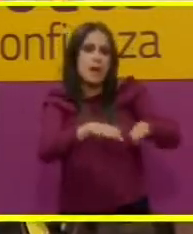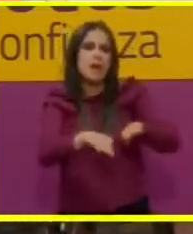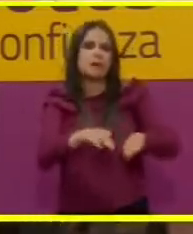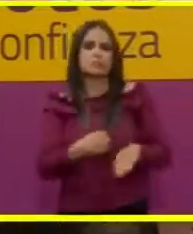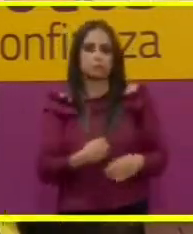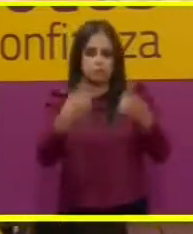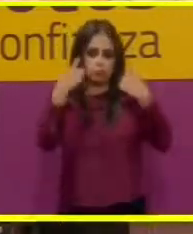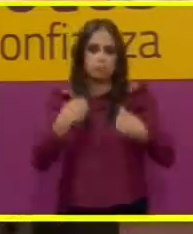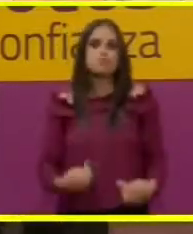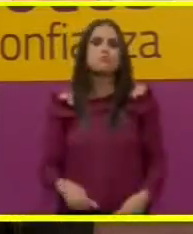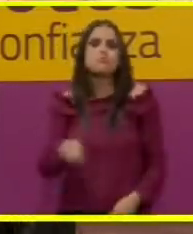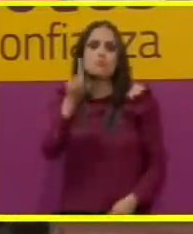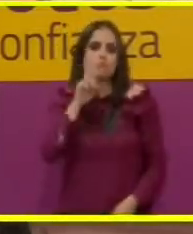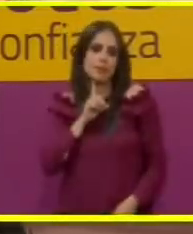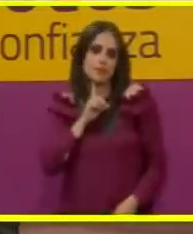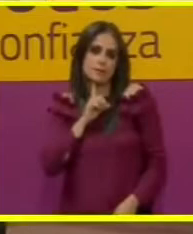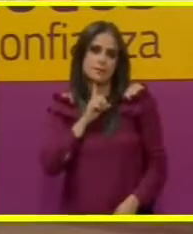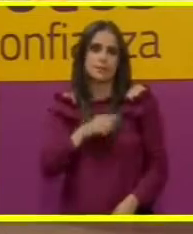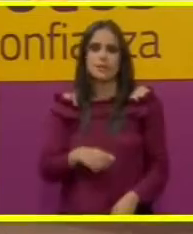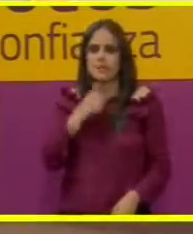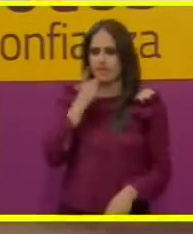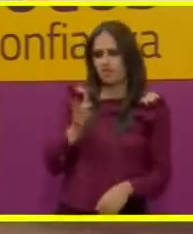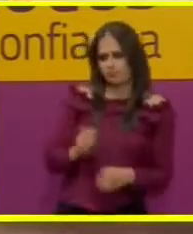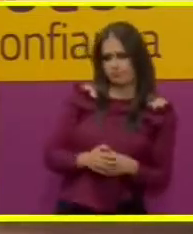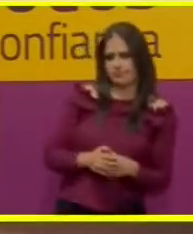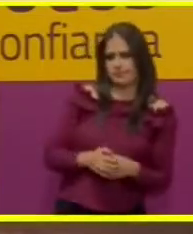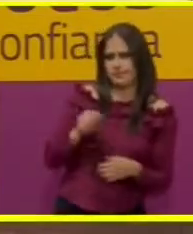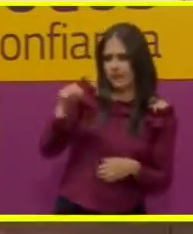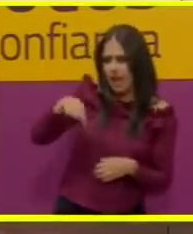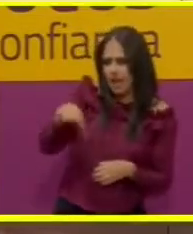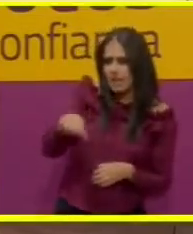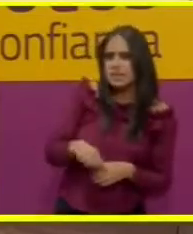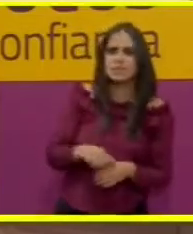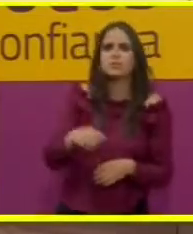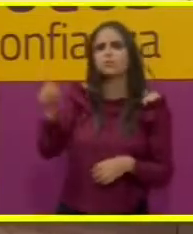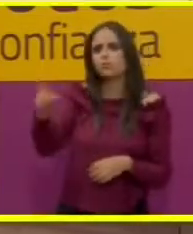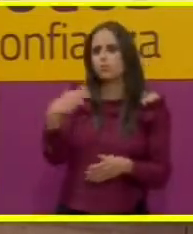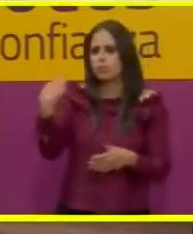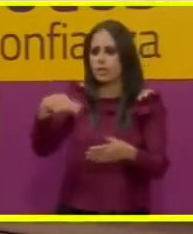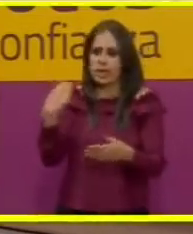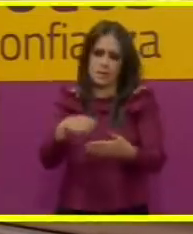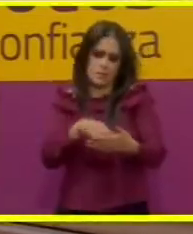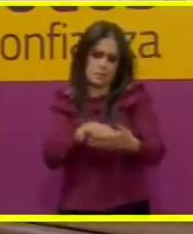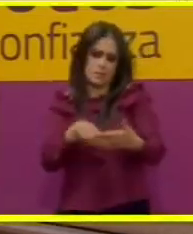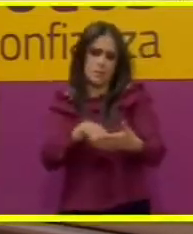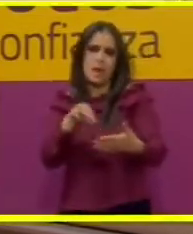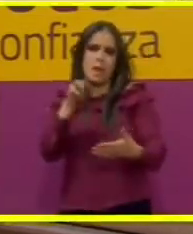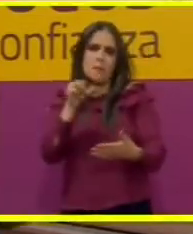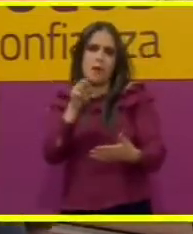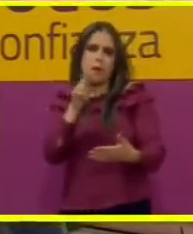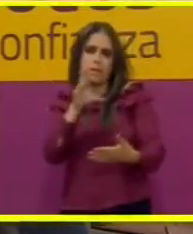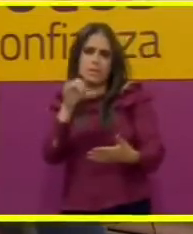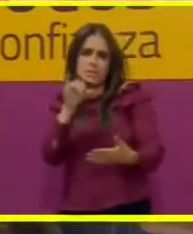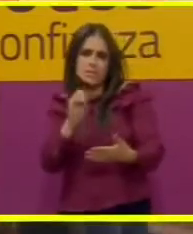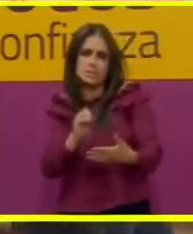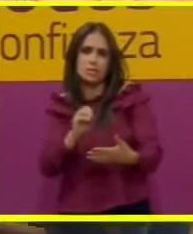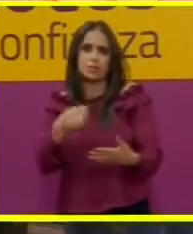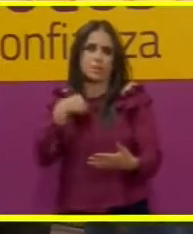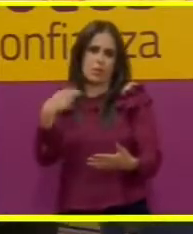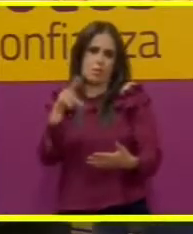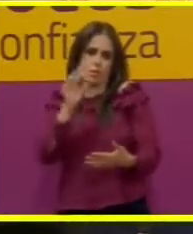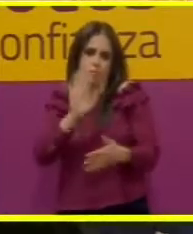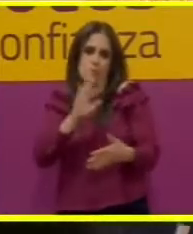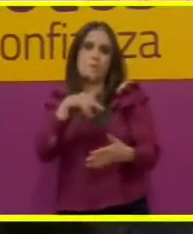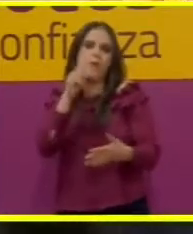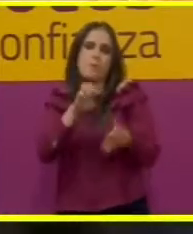mujer. Pero pues me decían, oye, pero es que aquí dice que te llamas, no sé, Mauricio Francisco. No era mi nombre, ¿no?